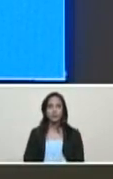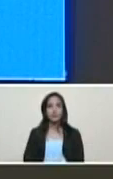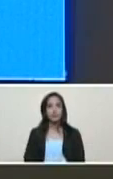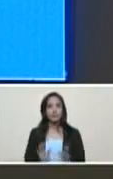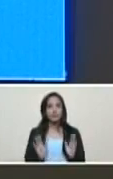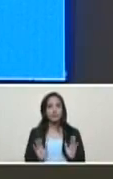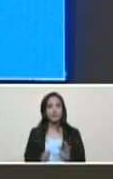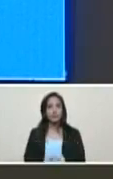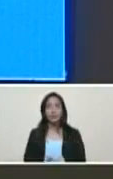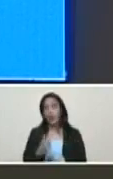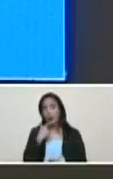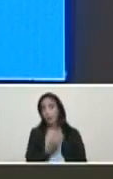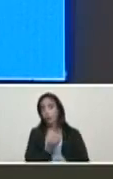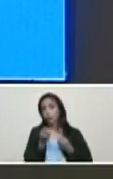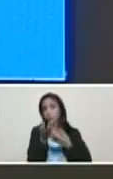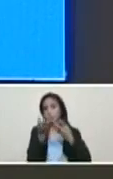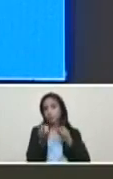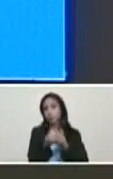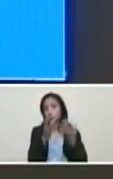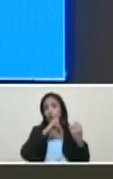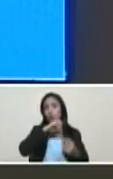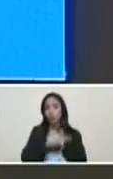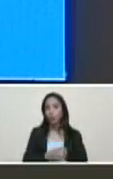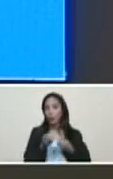Nos echan su versión.